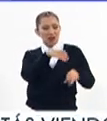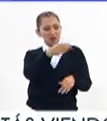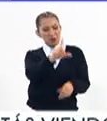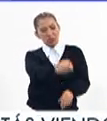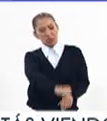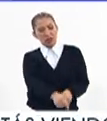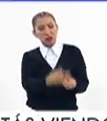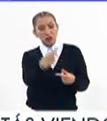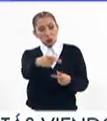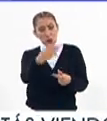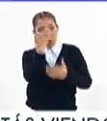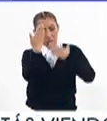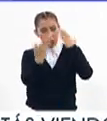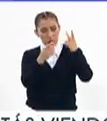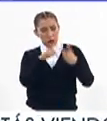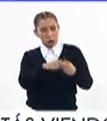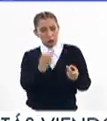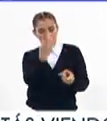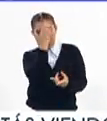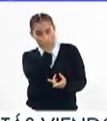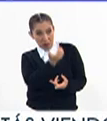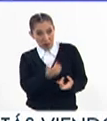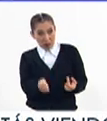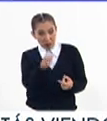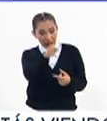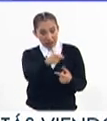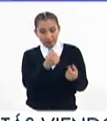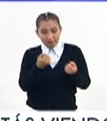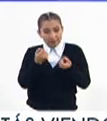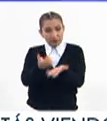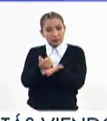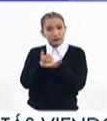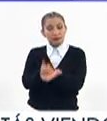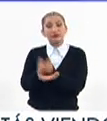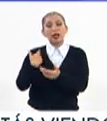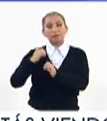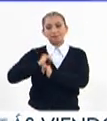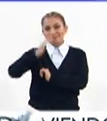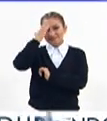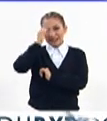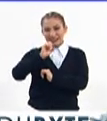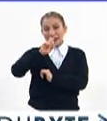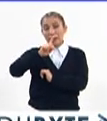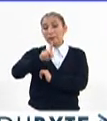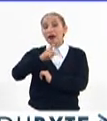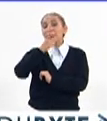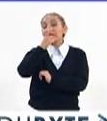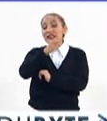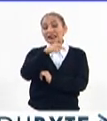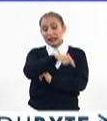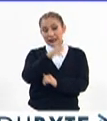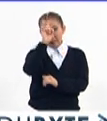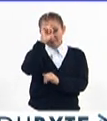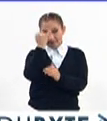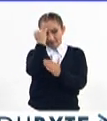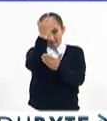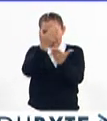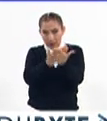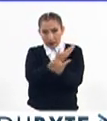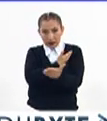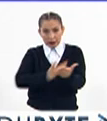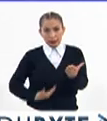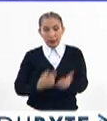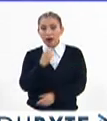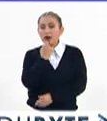servicio, su preparación y capacidad de entrega. El titular de la SEP destacó que la iniciativa presentada por el